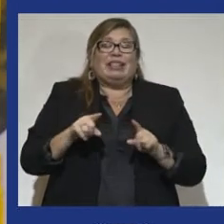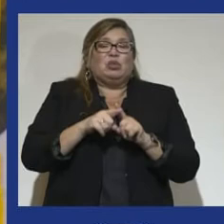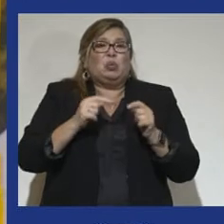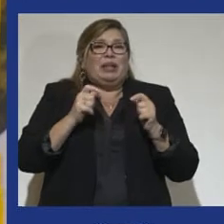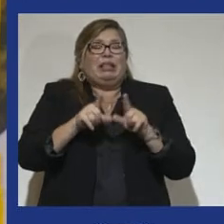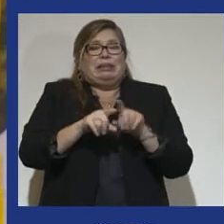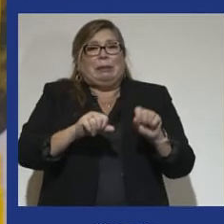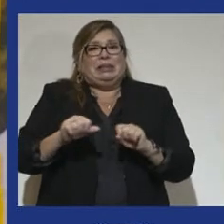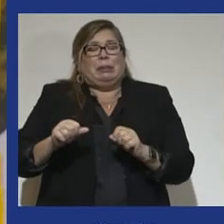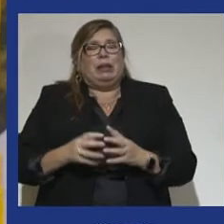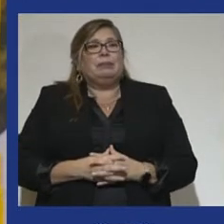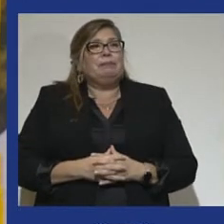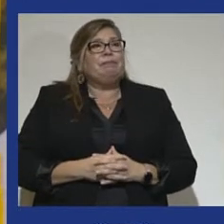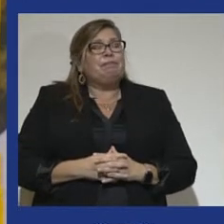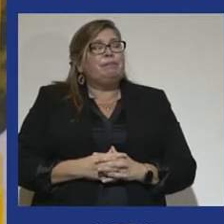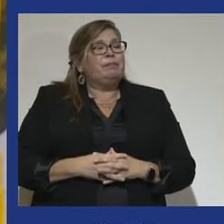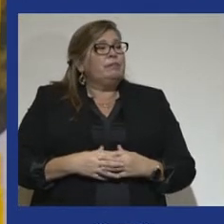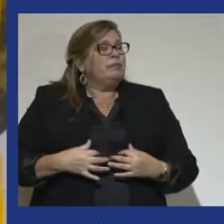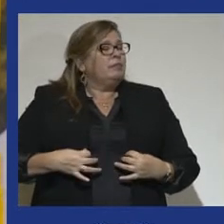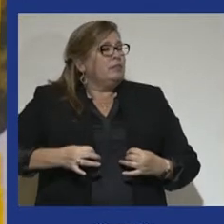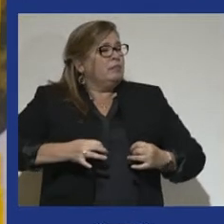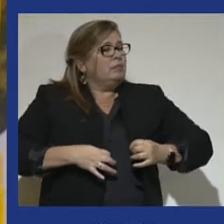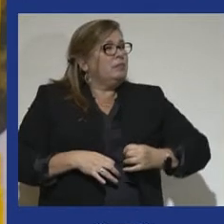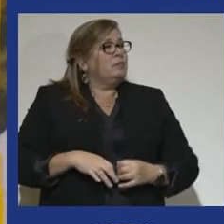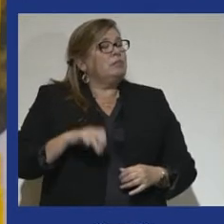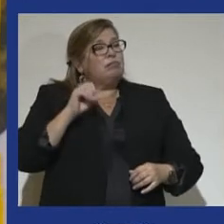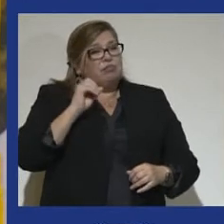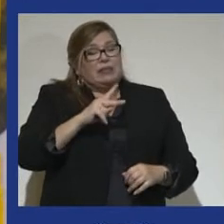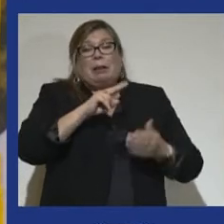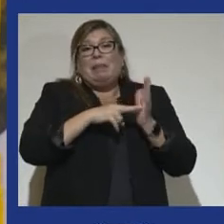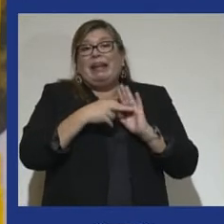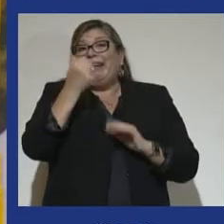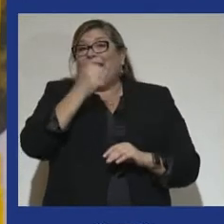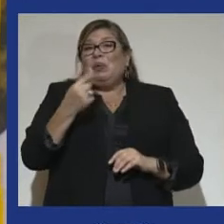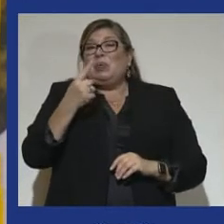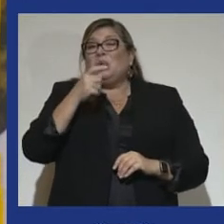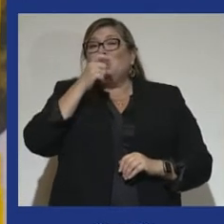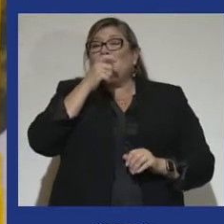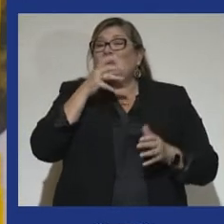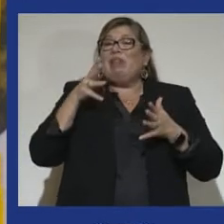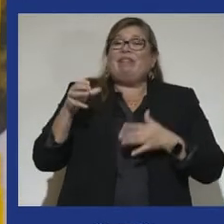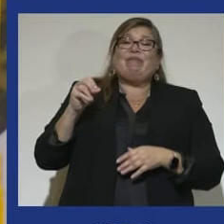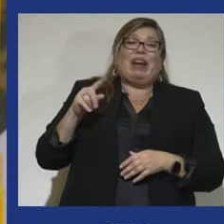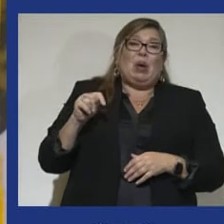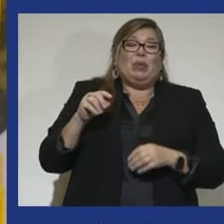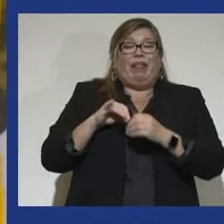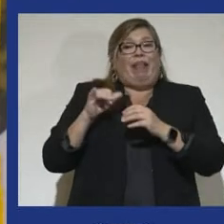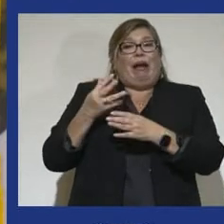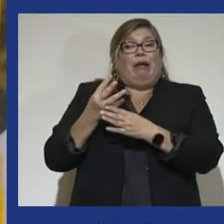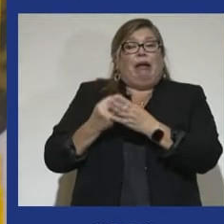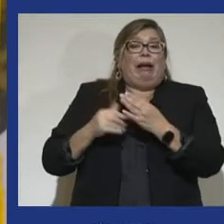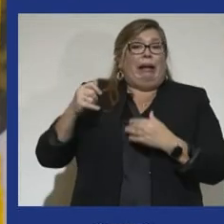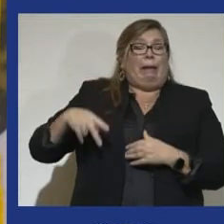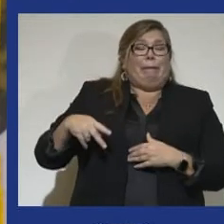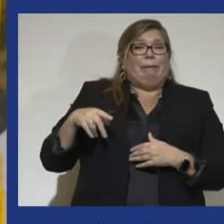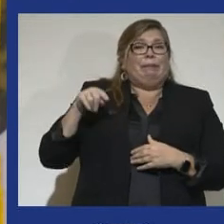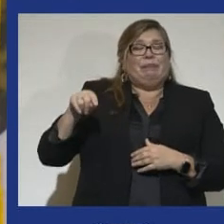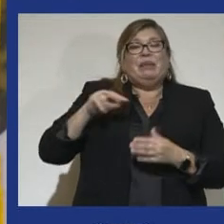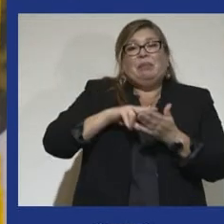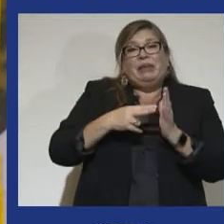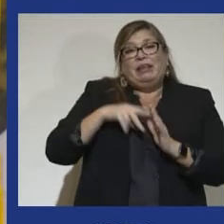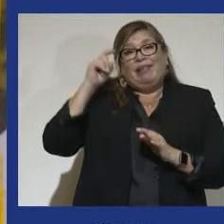ese estímulo y distribuirlo lo más pronto posible entonces cualquiera que haya quedado fuera en esa brecha